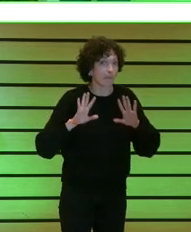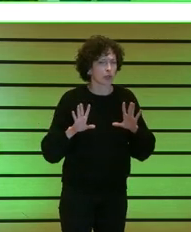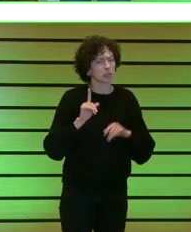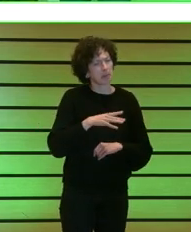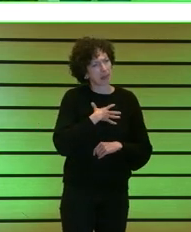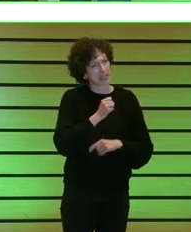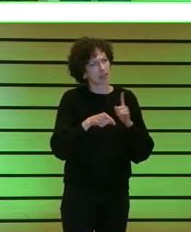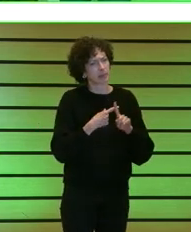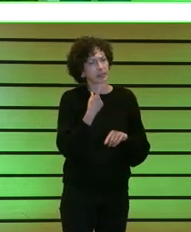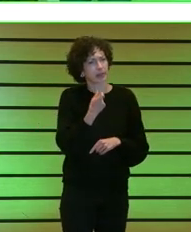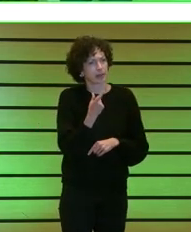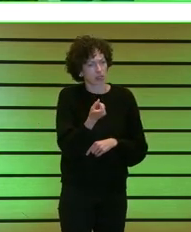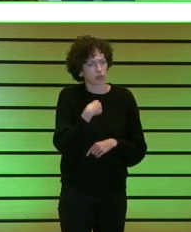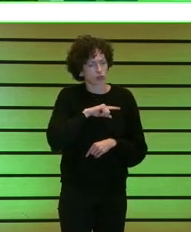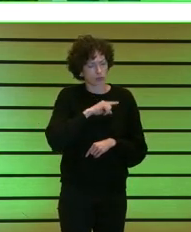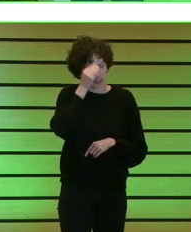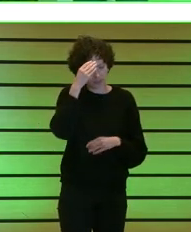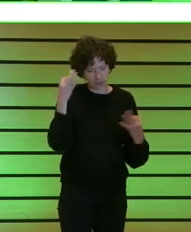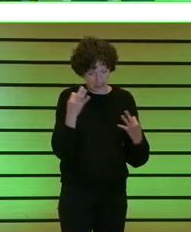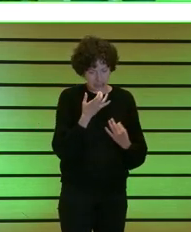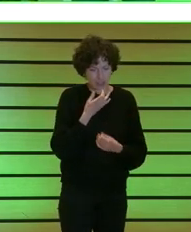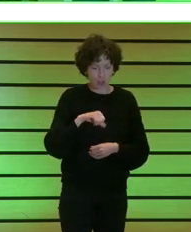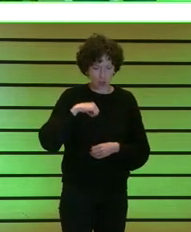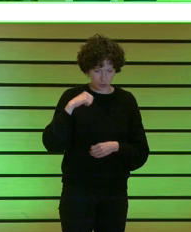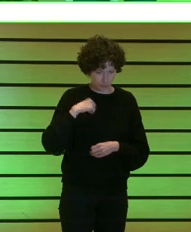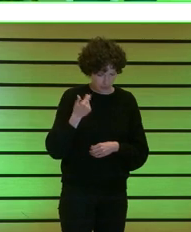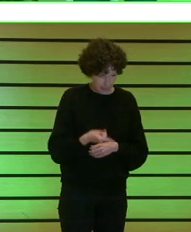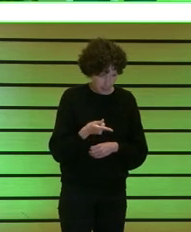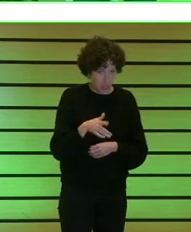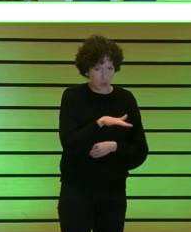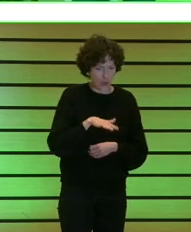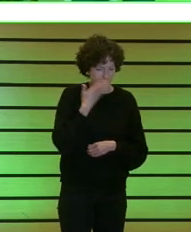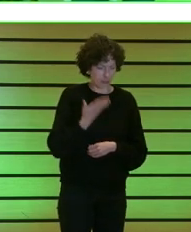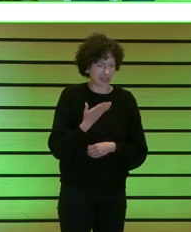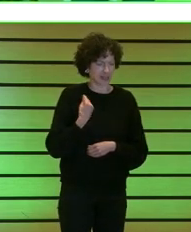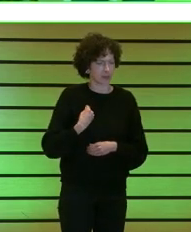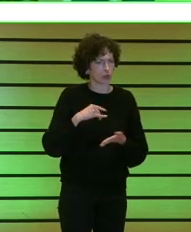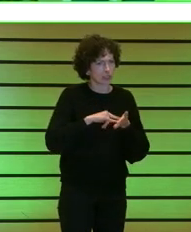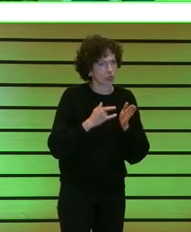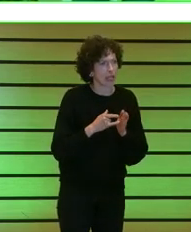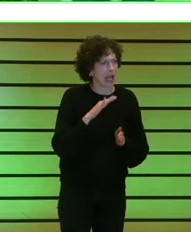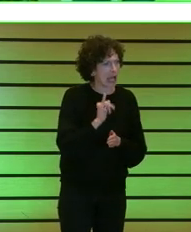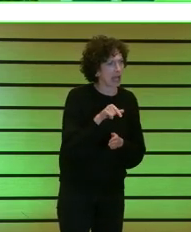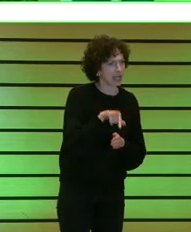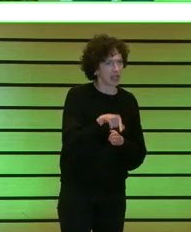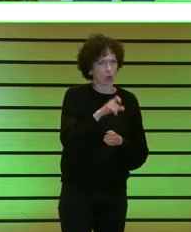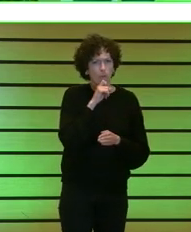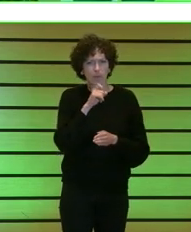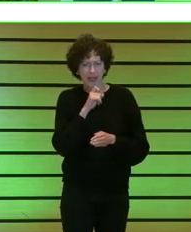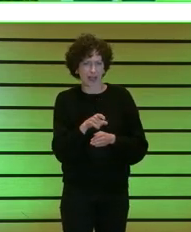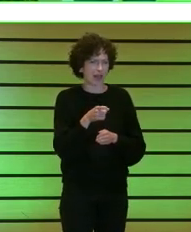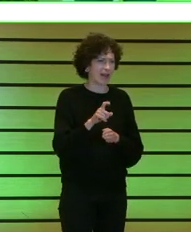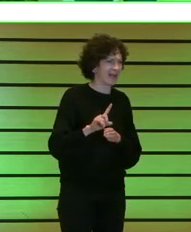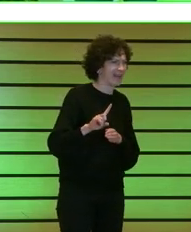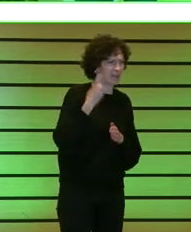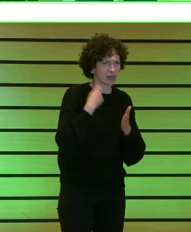que es que pensamos si en el corazón de los hospitales allí donde la tecnología y en lugares más complejo y más hostil que son las unidades